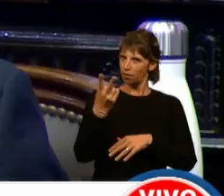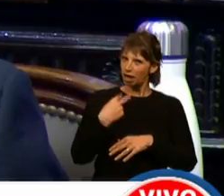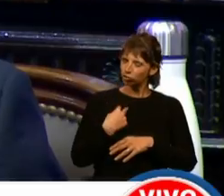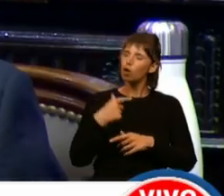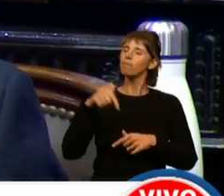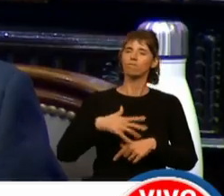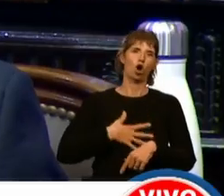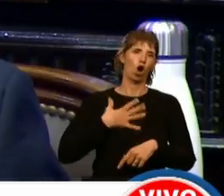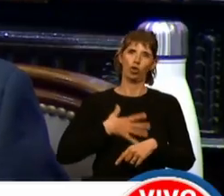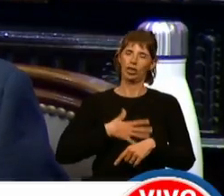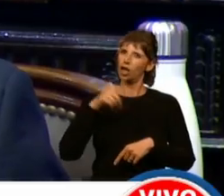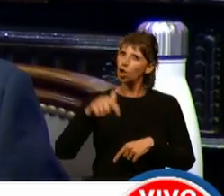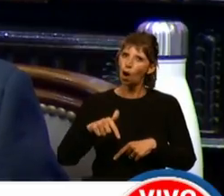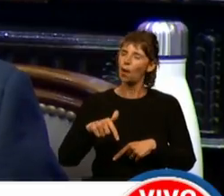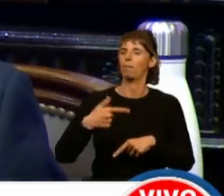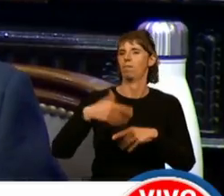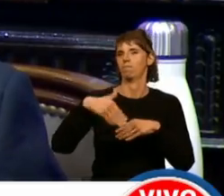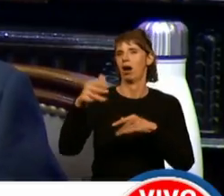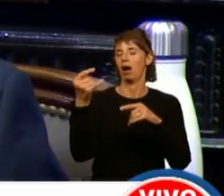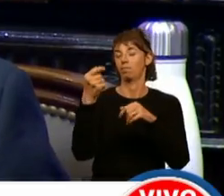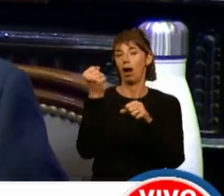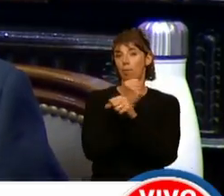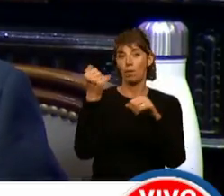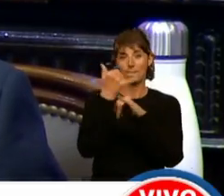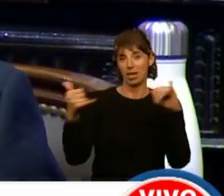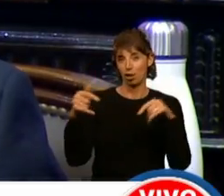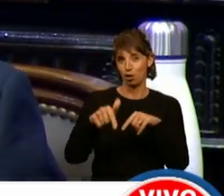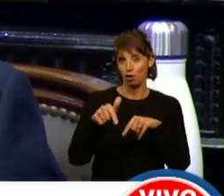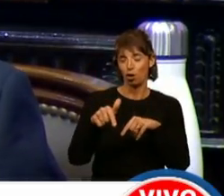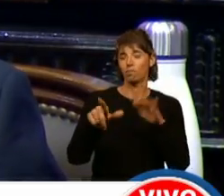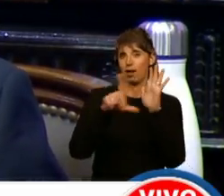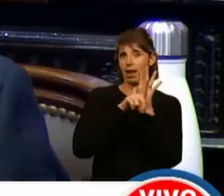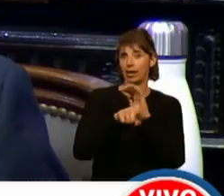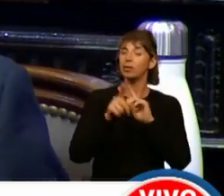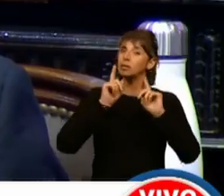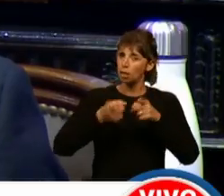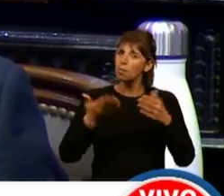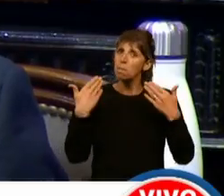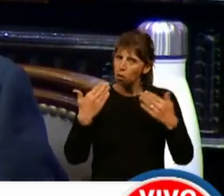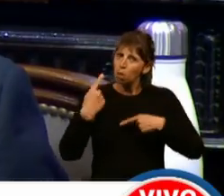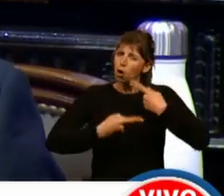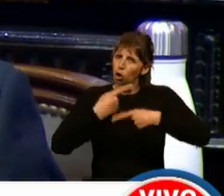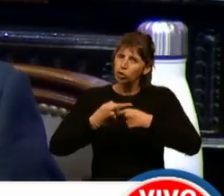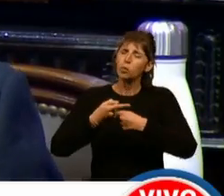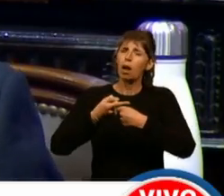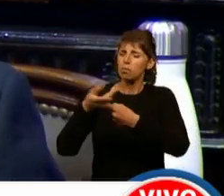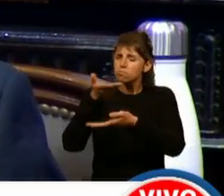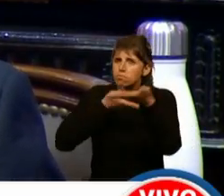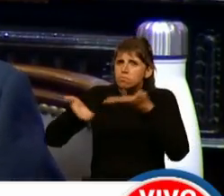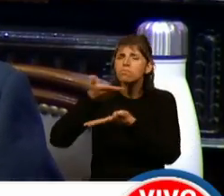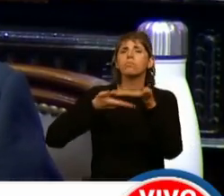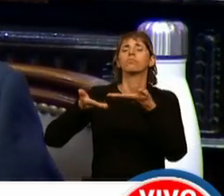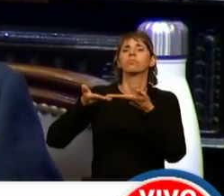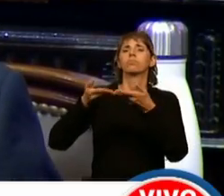dando sanción media sanción a esta ley y también quedó abierto a que podamos discutir como en el futuro